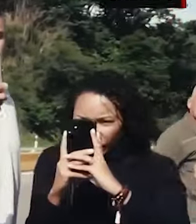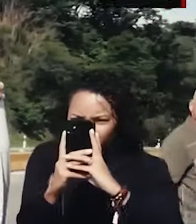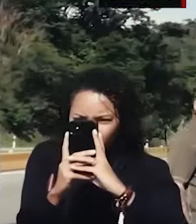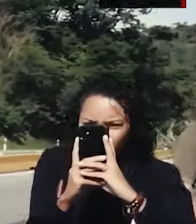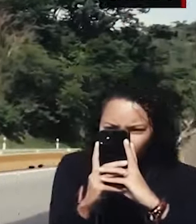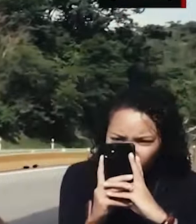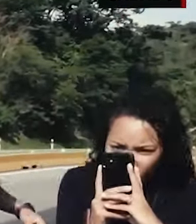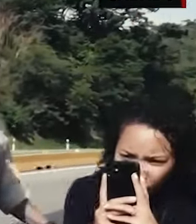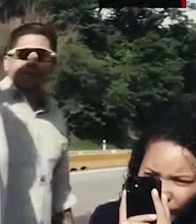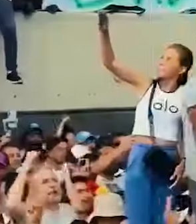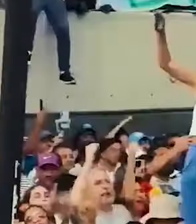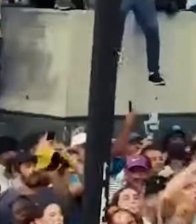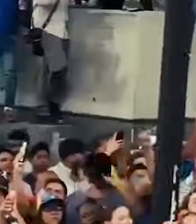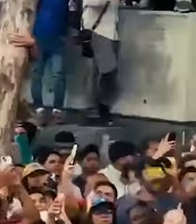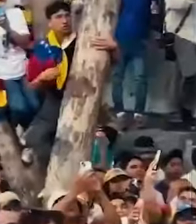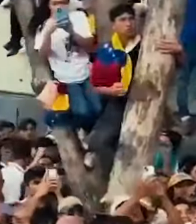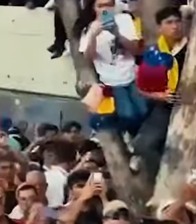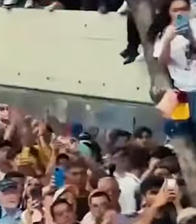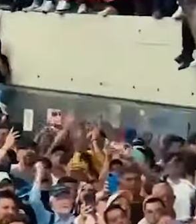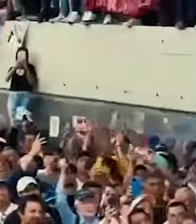hijos.